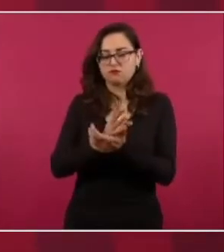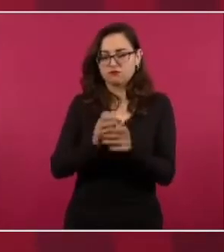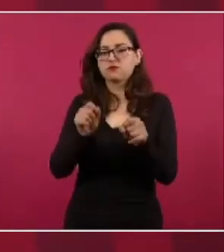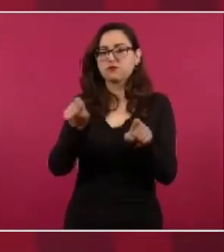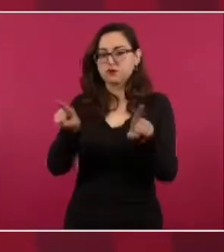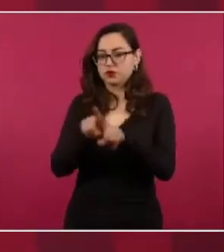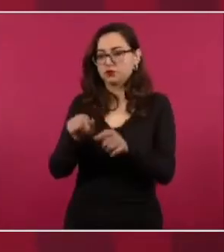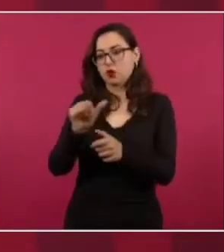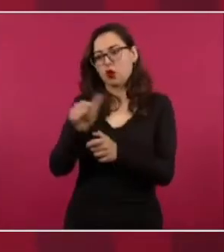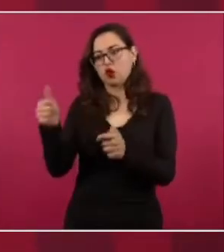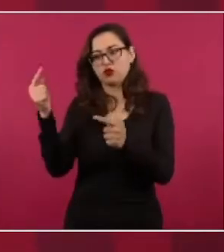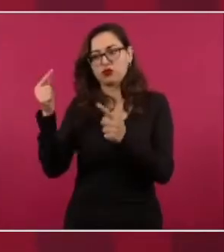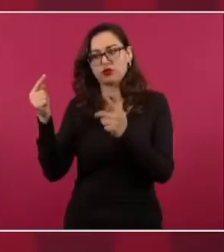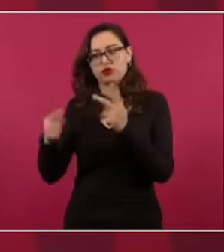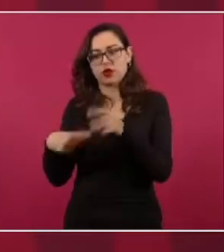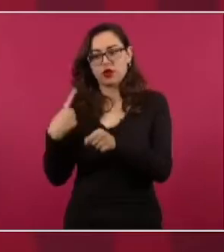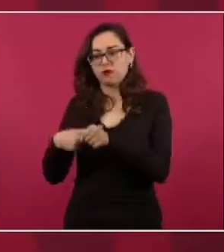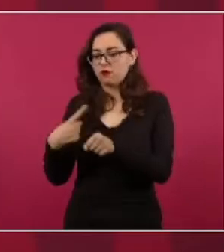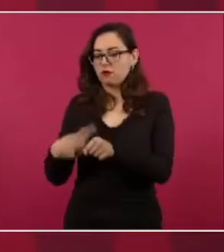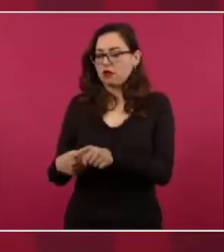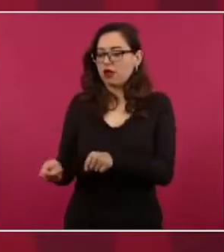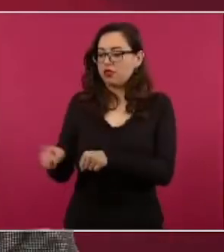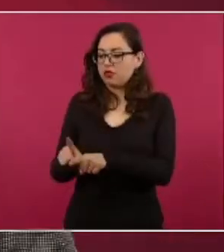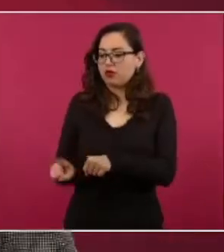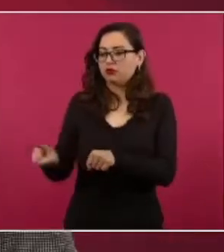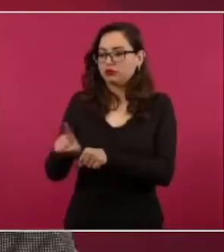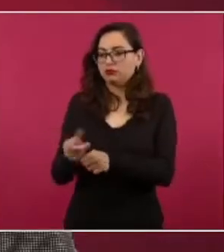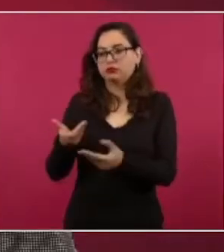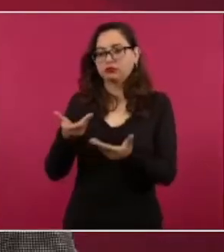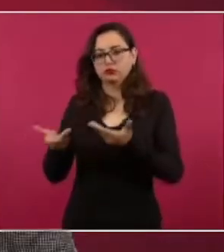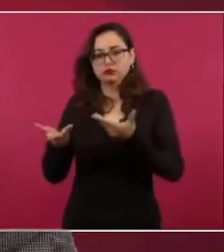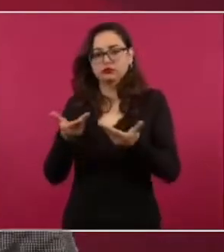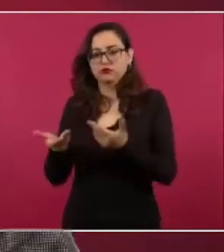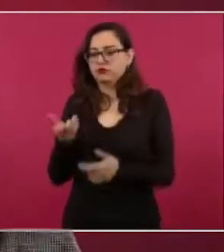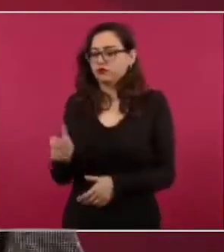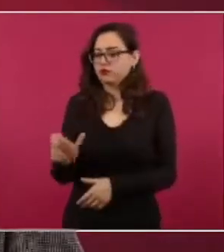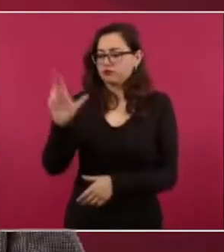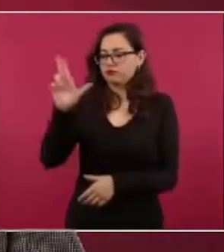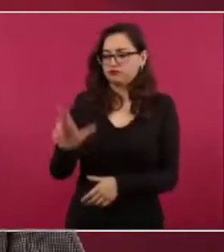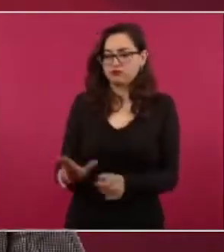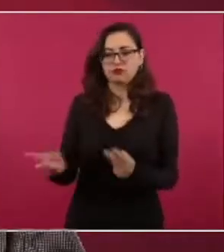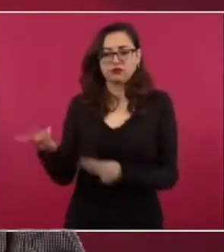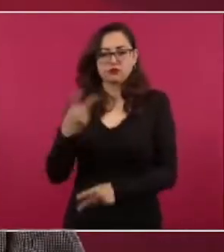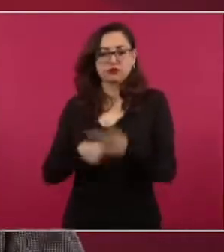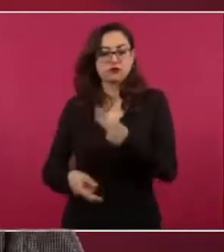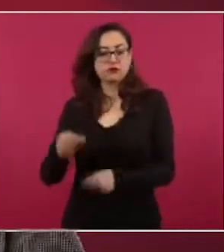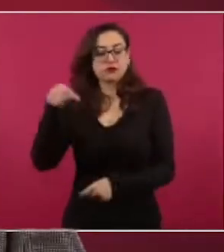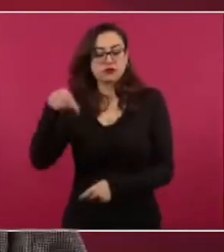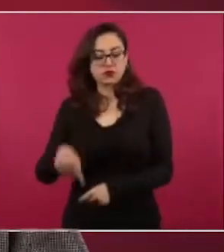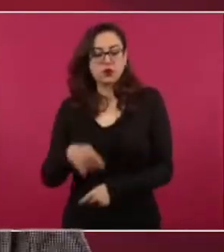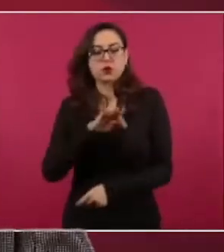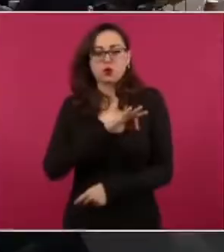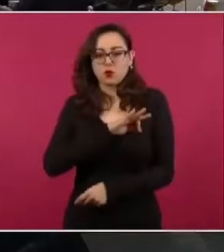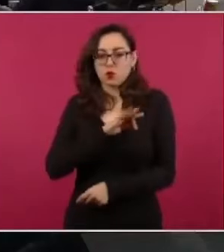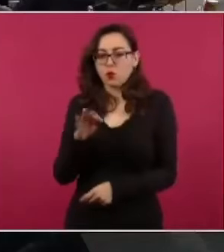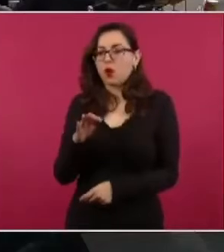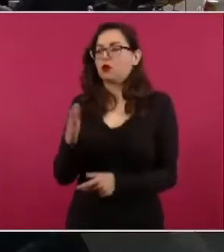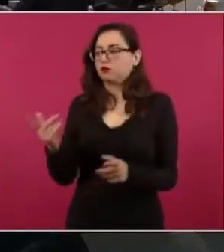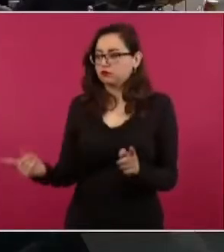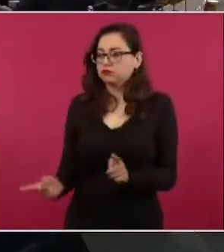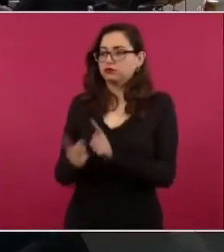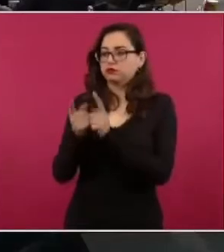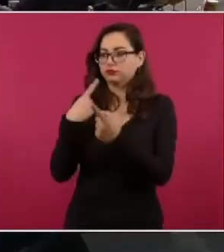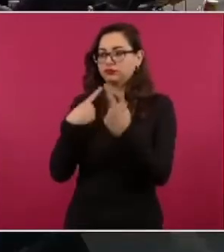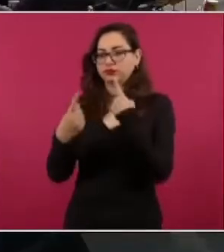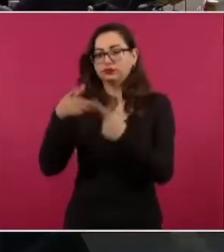y estamos abiertos a todos los días, como lo hemos hecho en los martes, a mostrar. Muchas gracias.